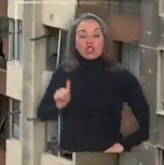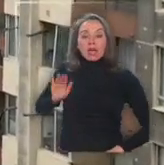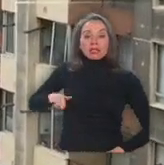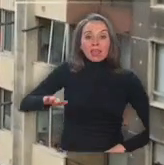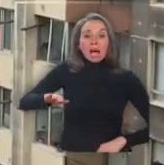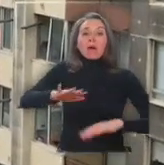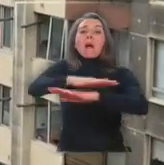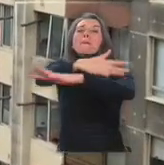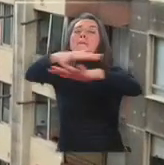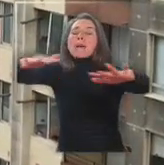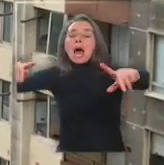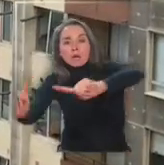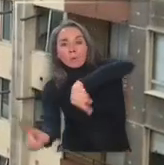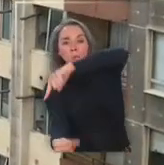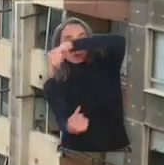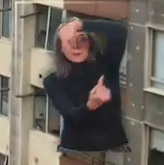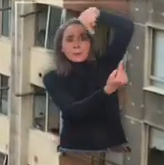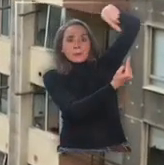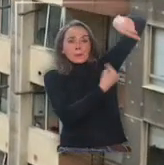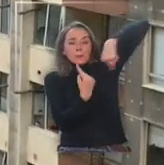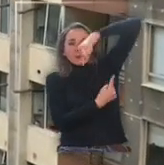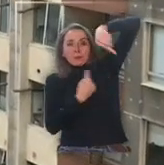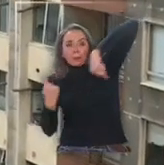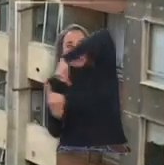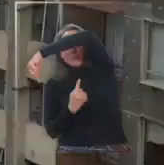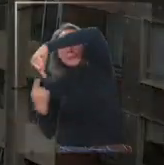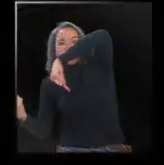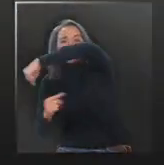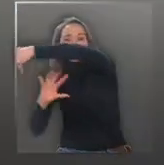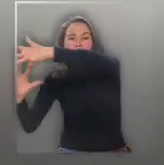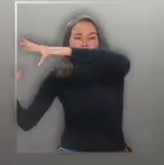tromba salió del mar e inició un recorrido de destrucción.